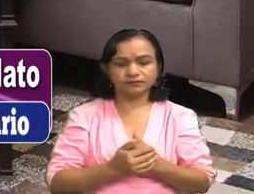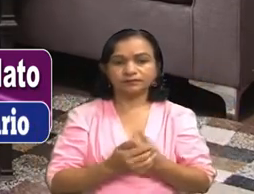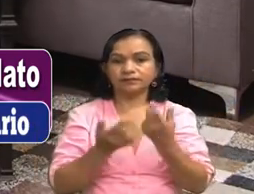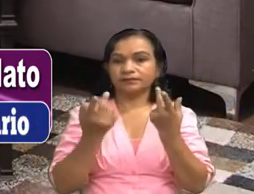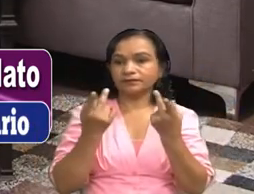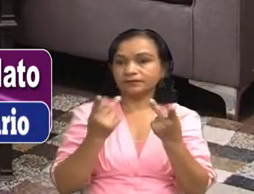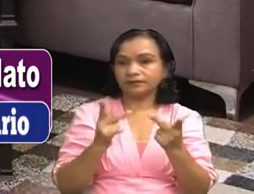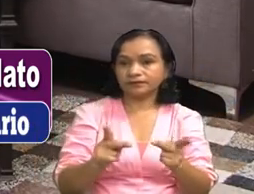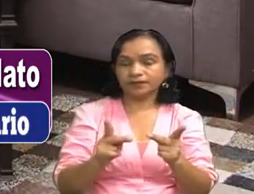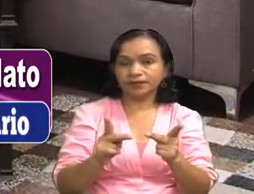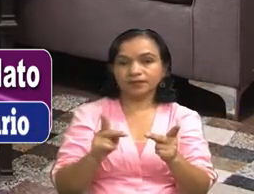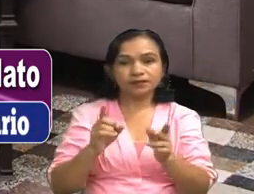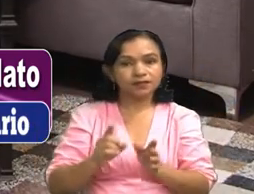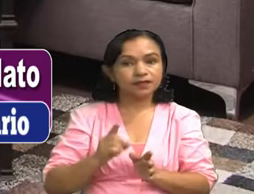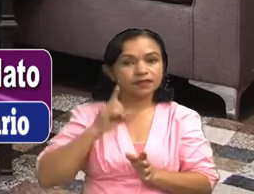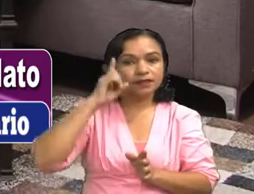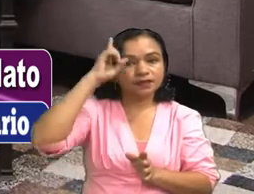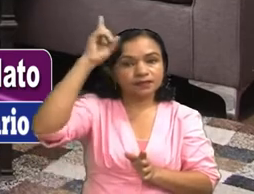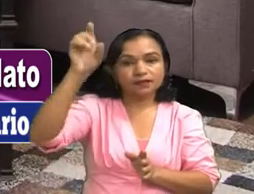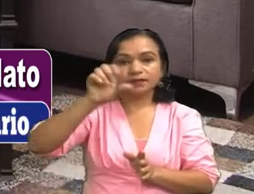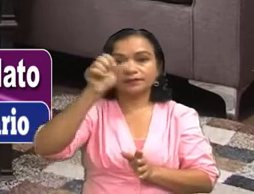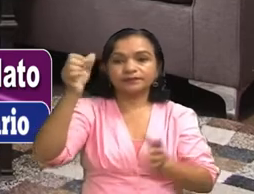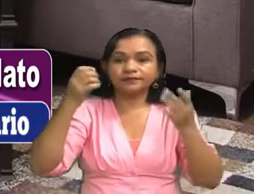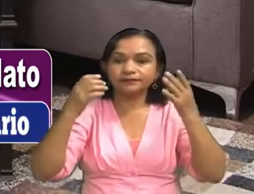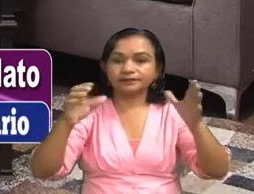hemos avanzado en otras cosas. Ok, por favor.